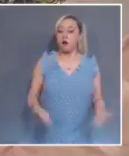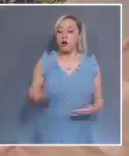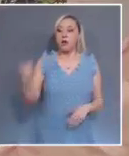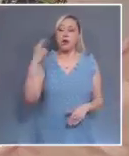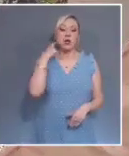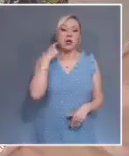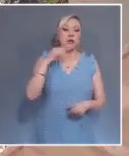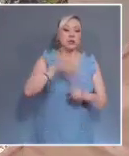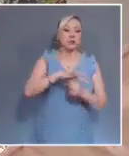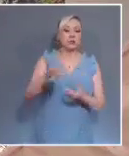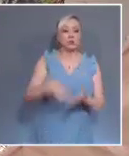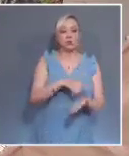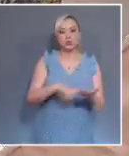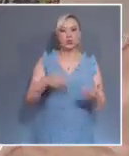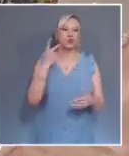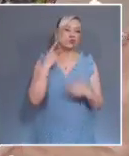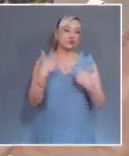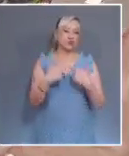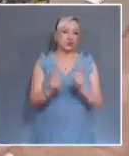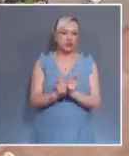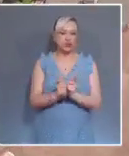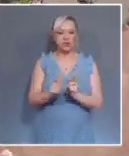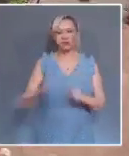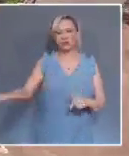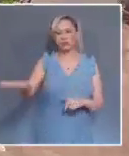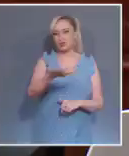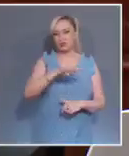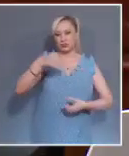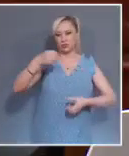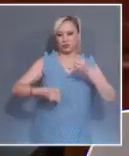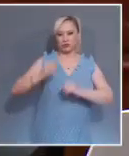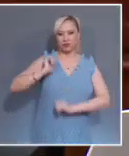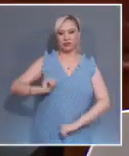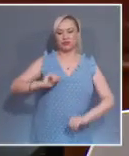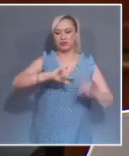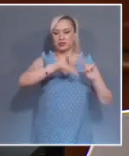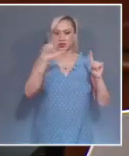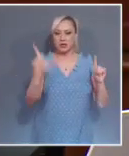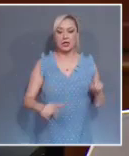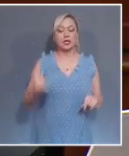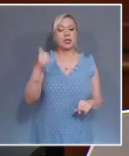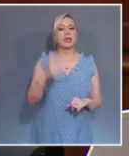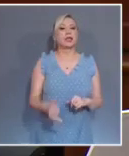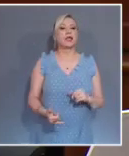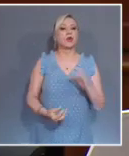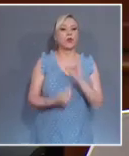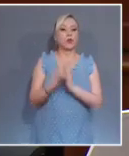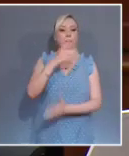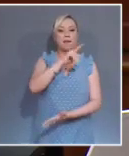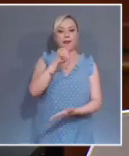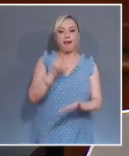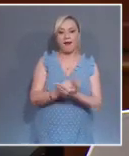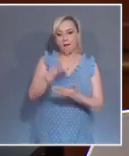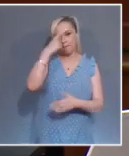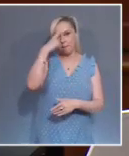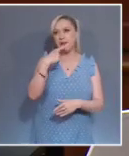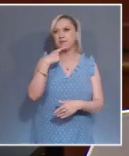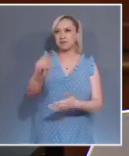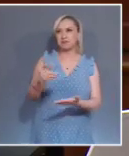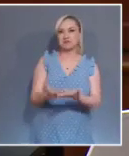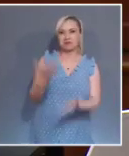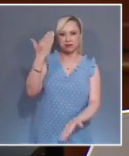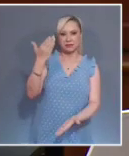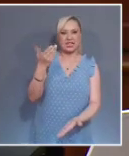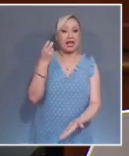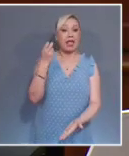de partidos políticos, orgánica del Poder Judicial de la Federación y nueva ley de medios de impugnación, las dos acciones de